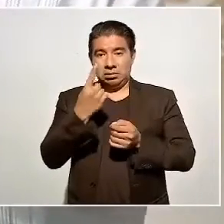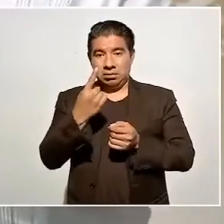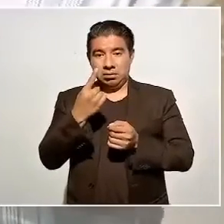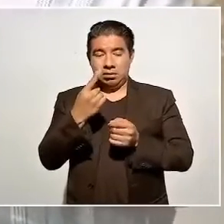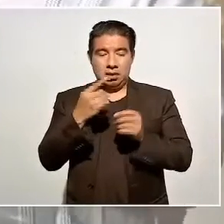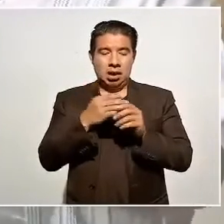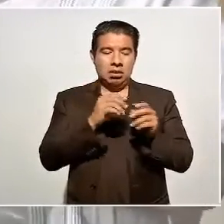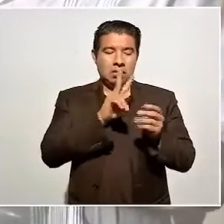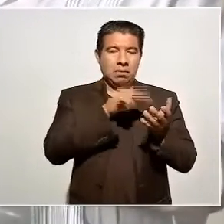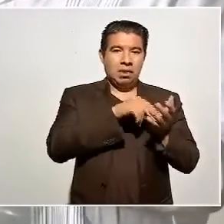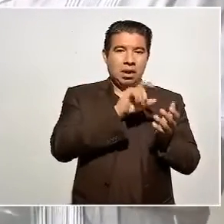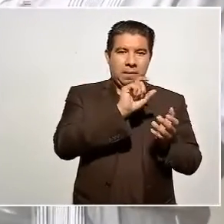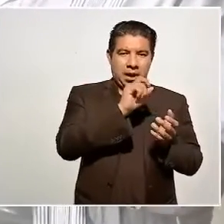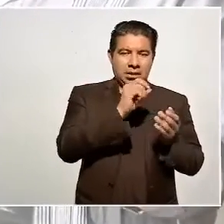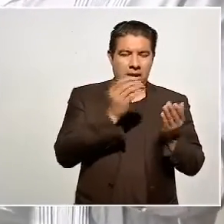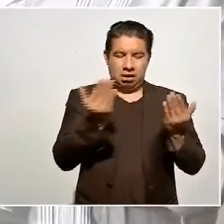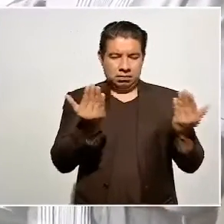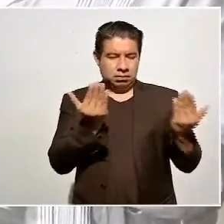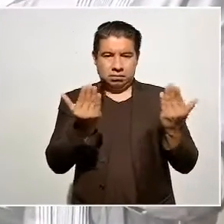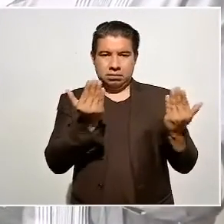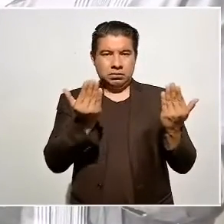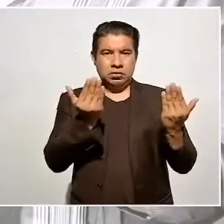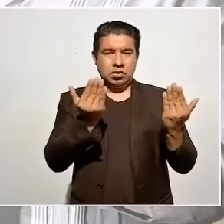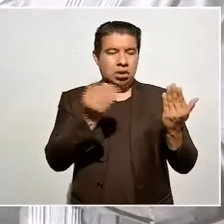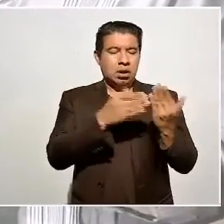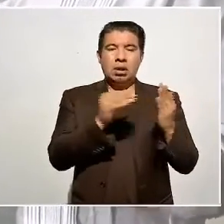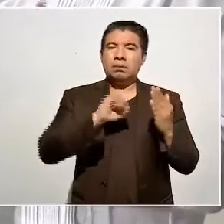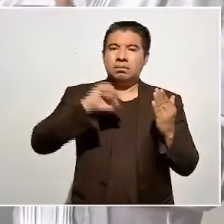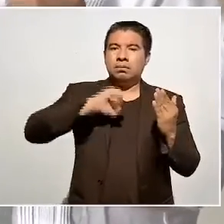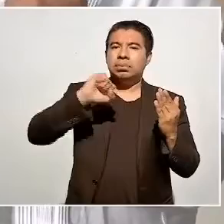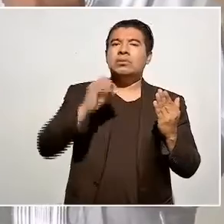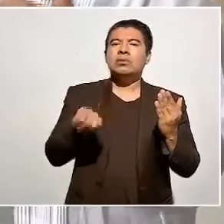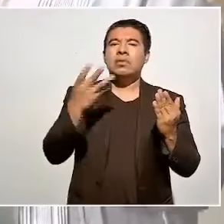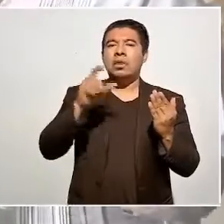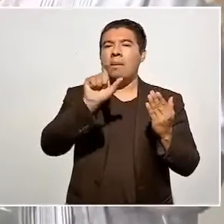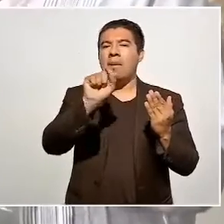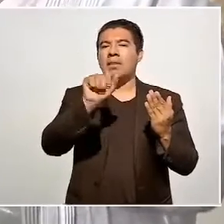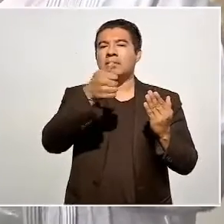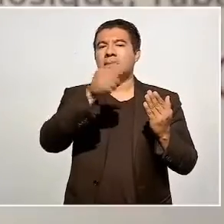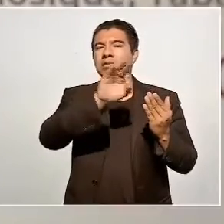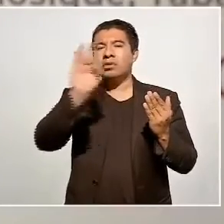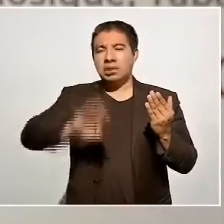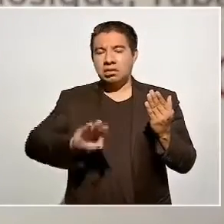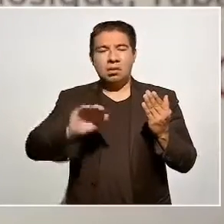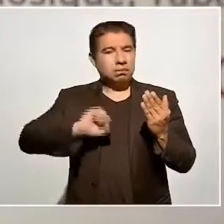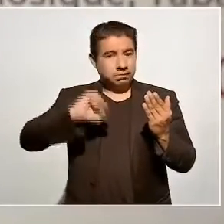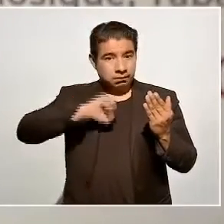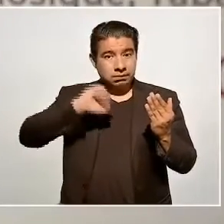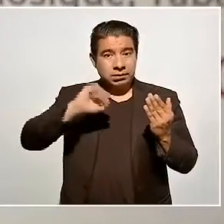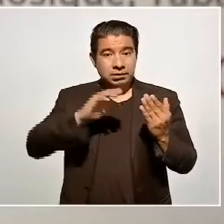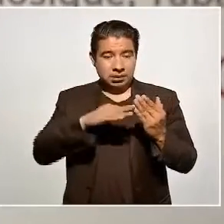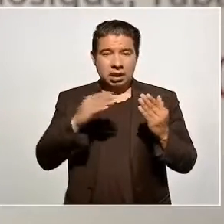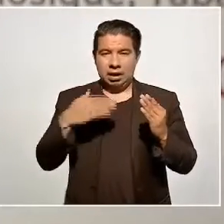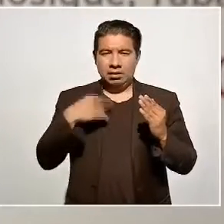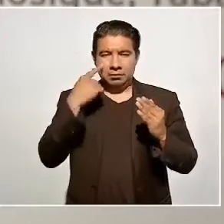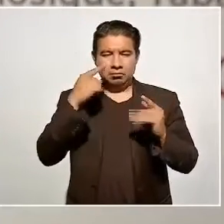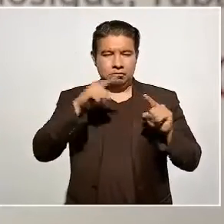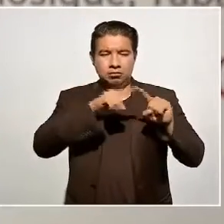del año pasado, hubo un incremento en remesas del 26%. Ya tengo la